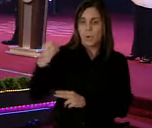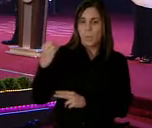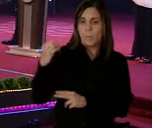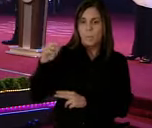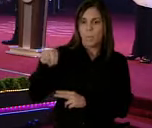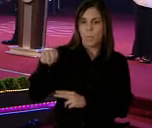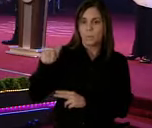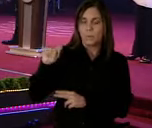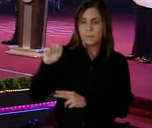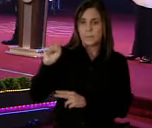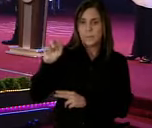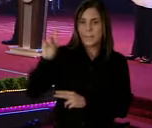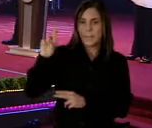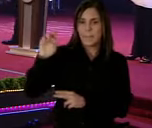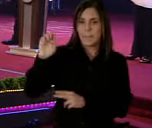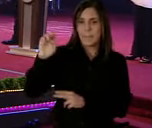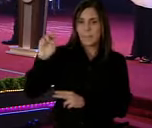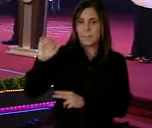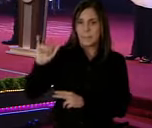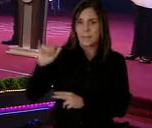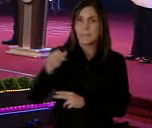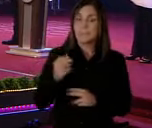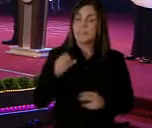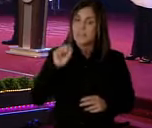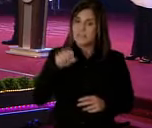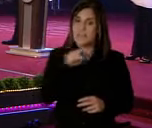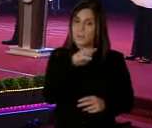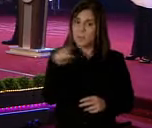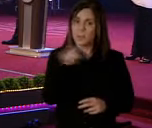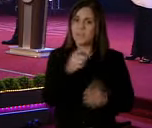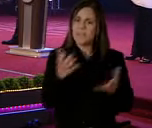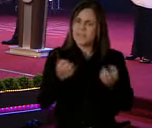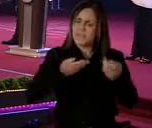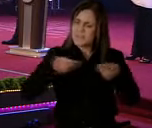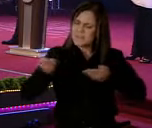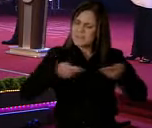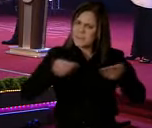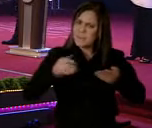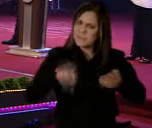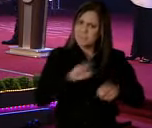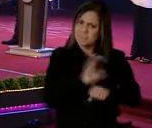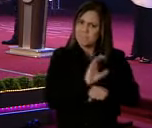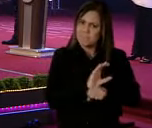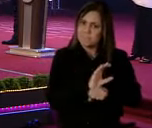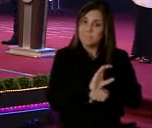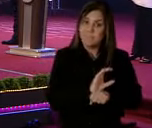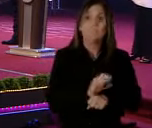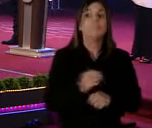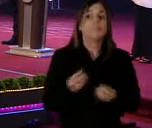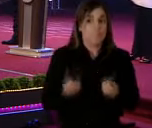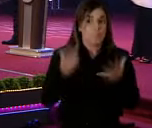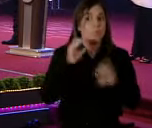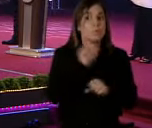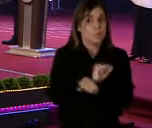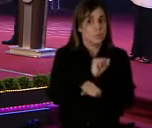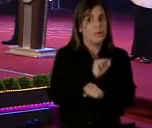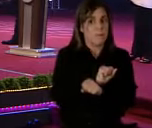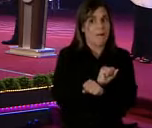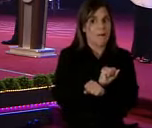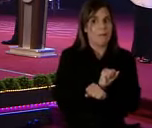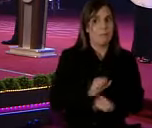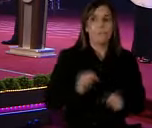trabajo. Si usted le apasiona servir con los niños, mire, esta es una buena oportunidad para que se acerque a Tommy, a los